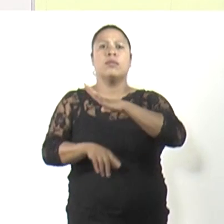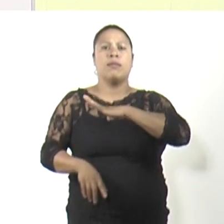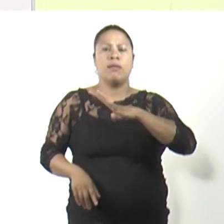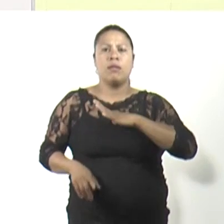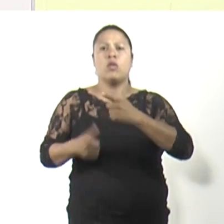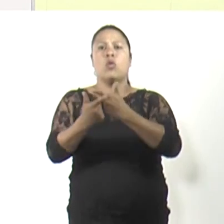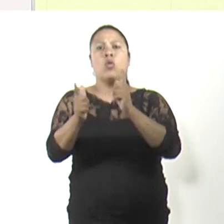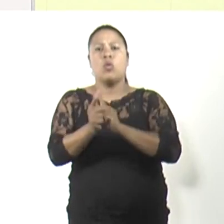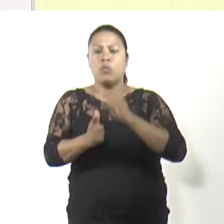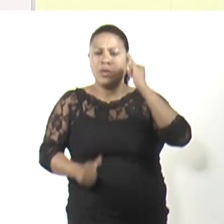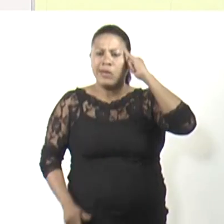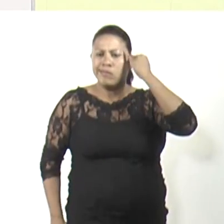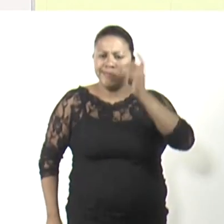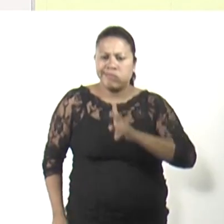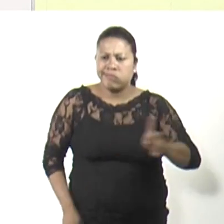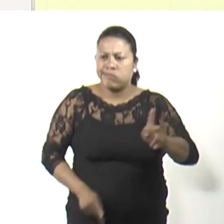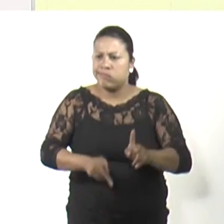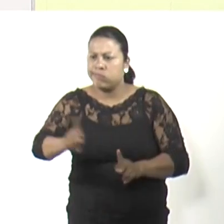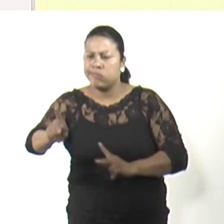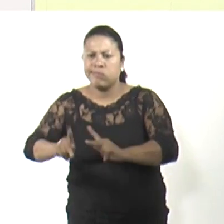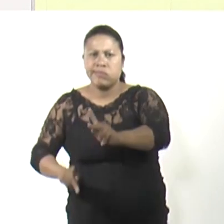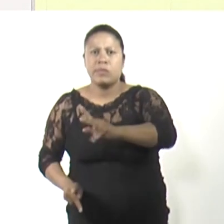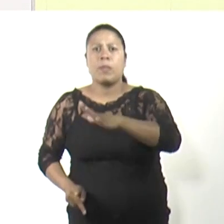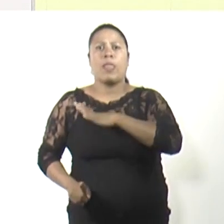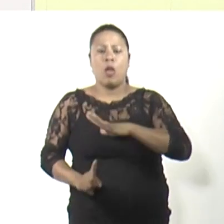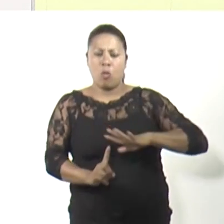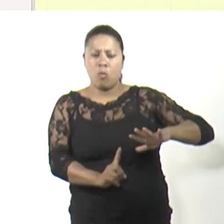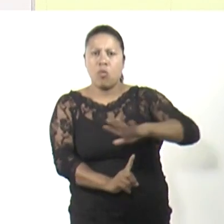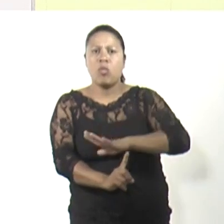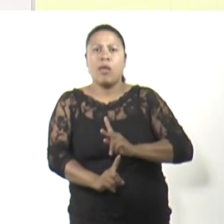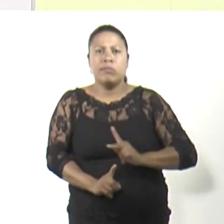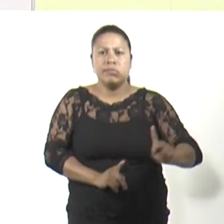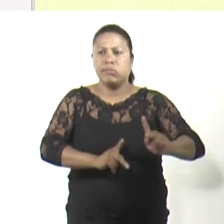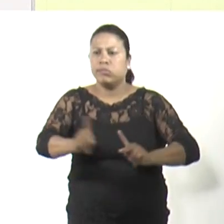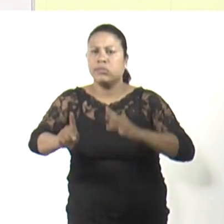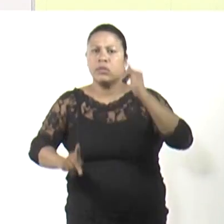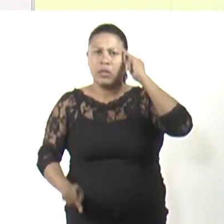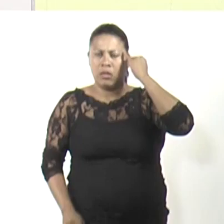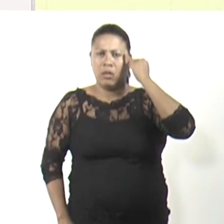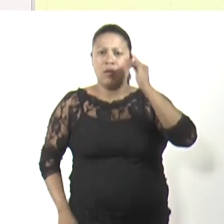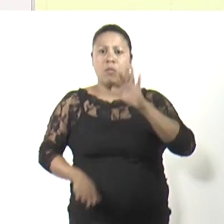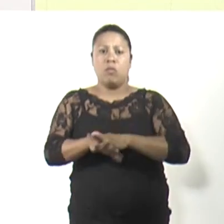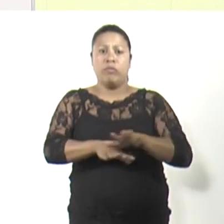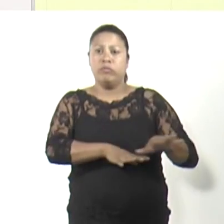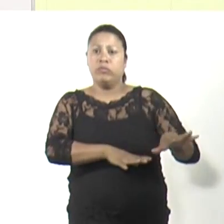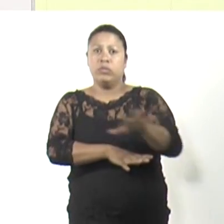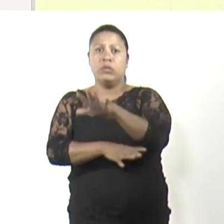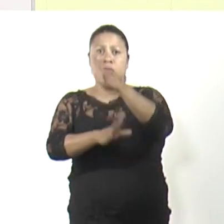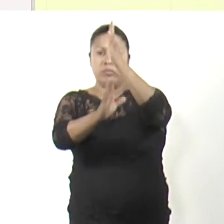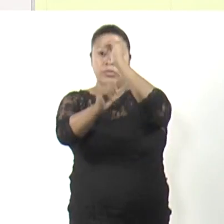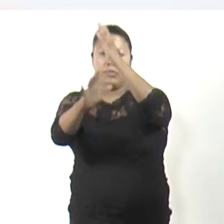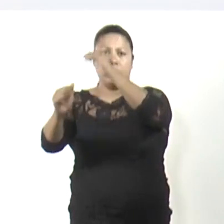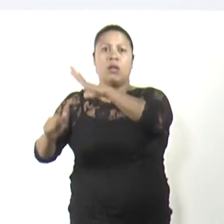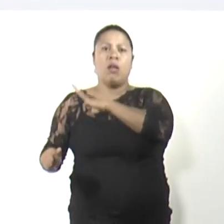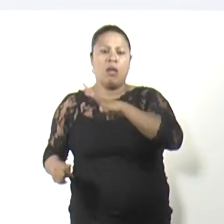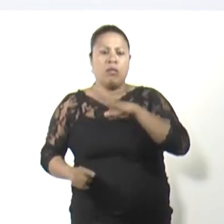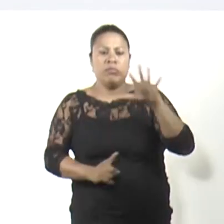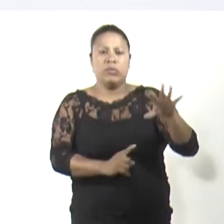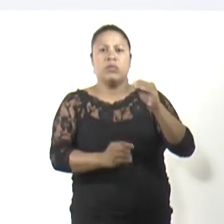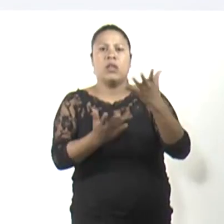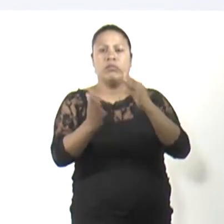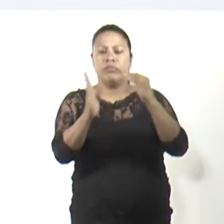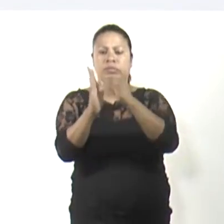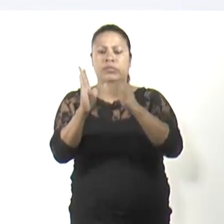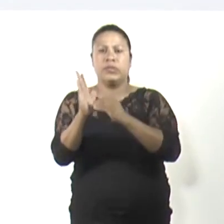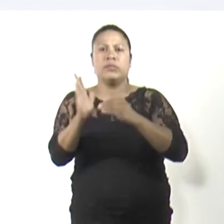grupos indígenas, comunidades indígenas que por acuerdo social establecen esas reglas, y